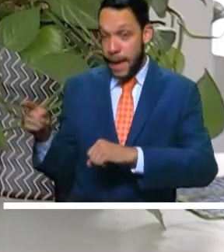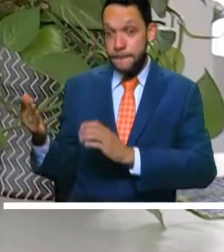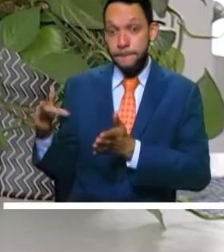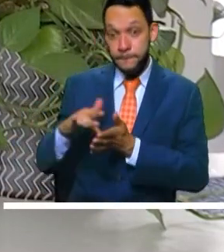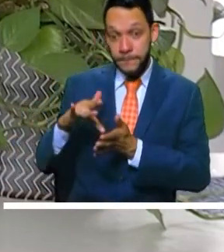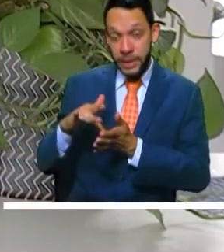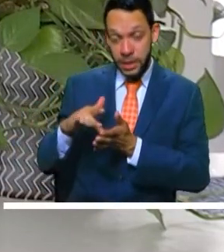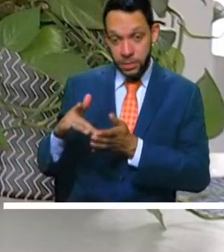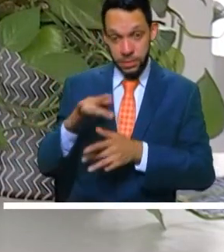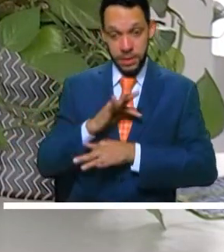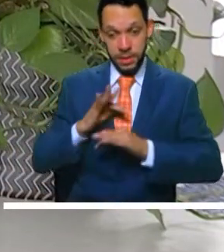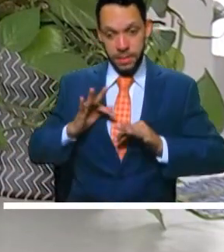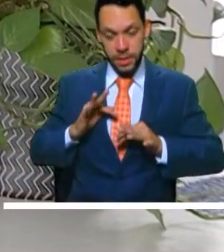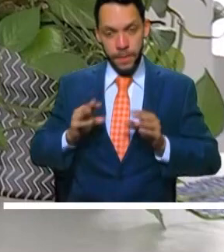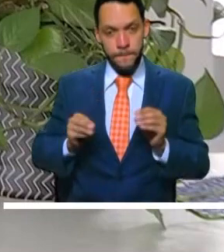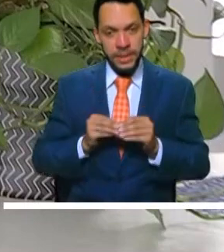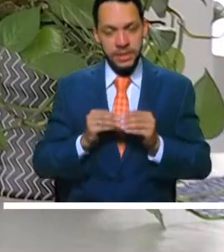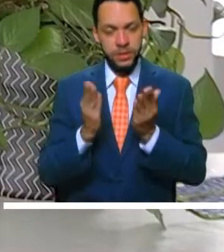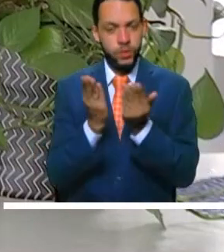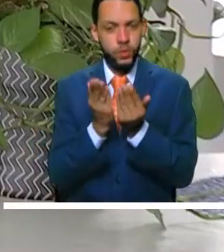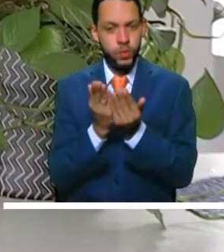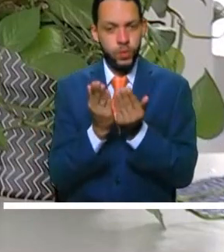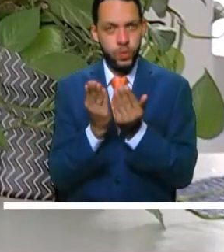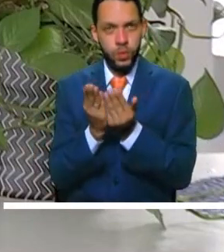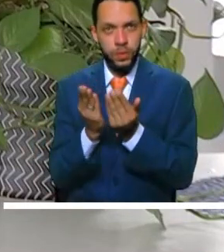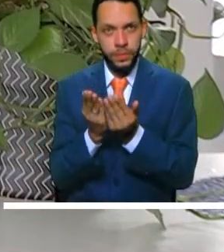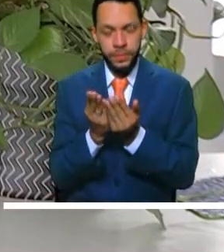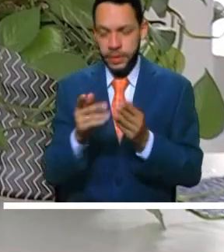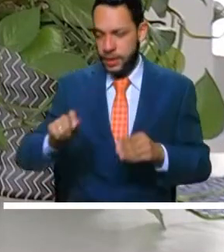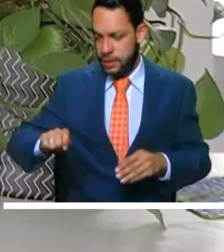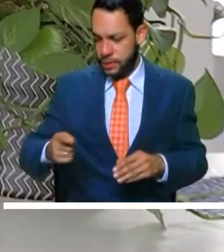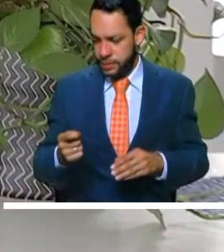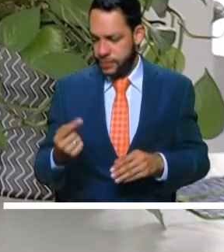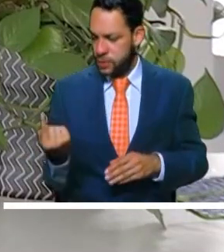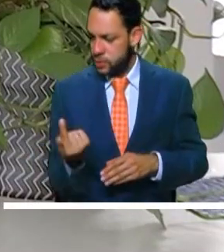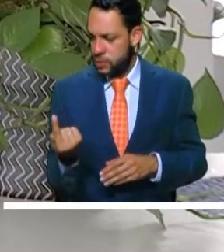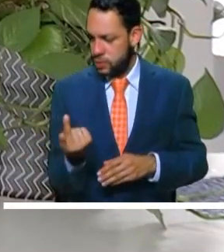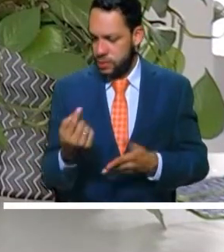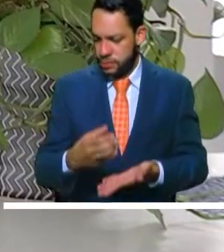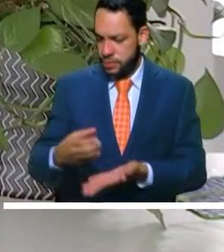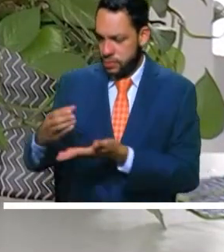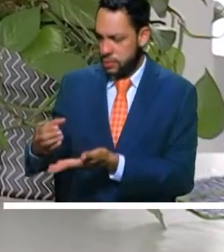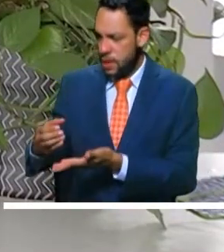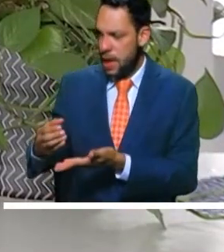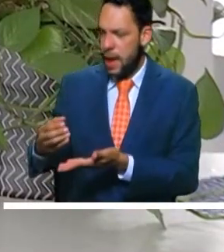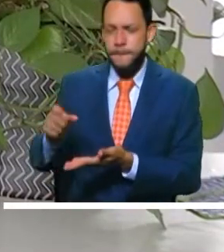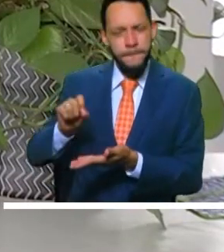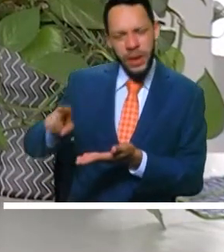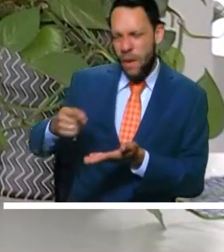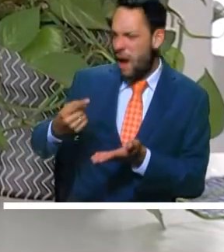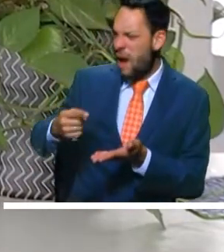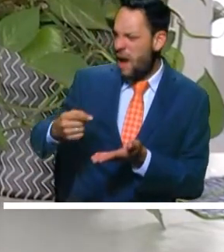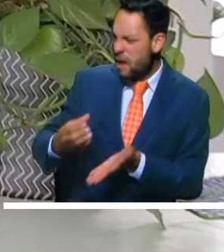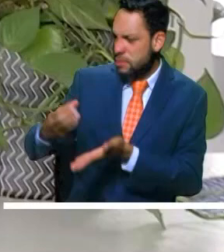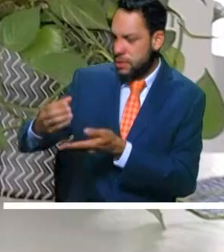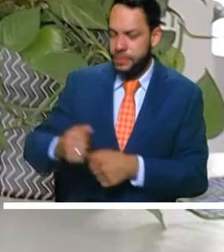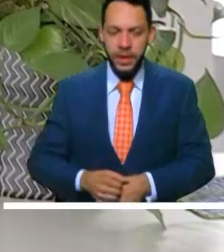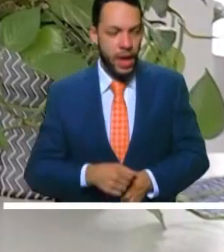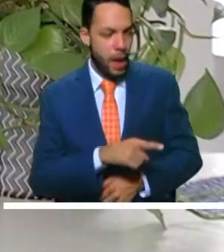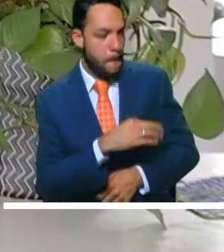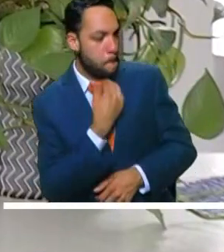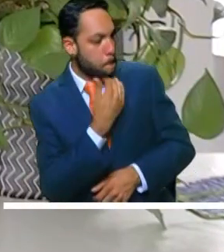estudiando. Le acaban de preparar. Este es el batido tuyo, ¿no? Sí, señor. ¿Sabes qué tiene este batido? No. Bueno,